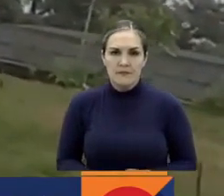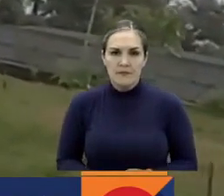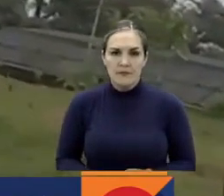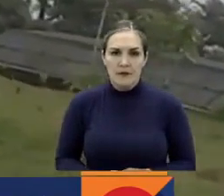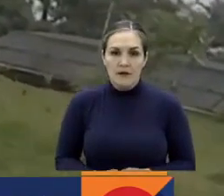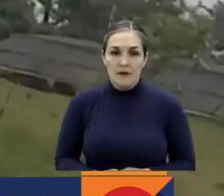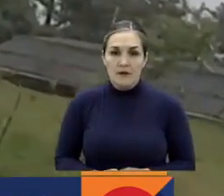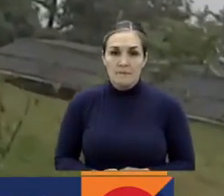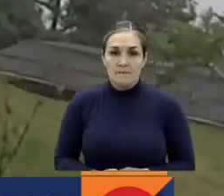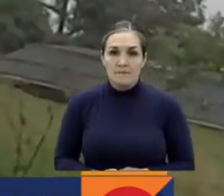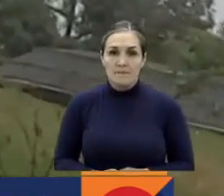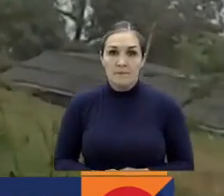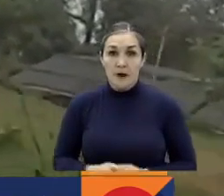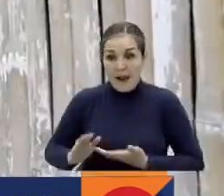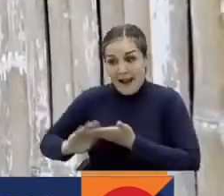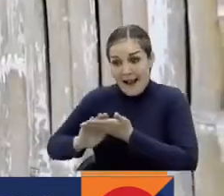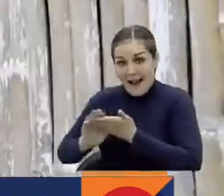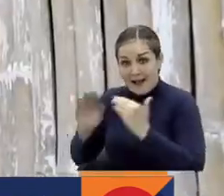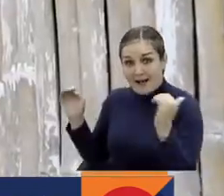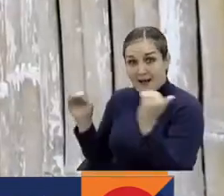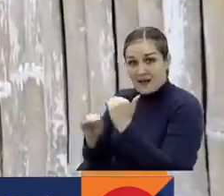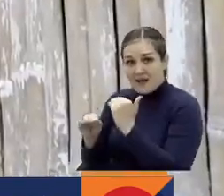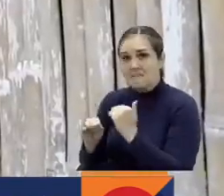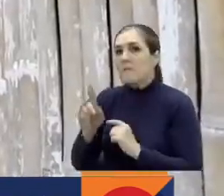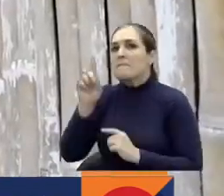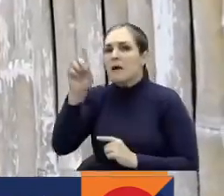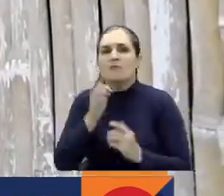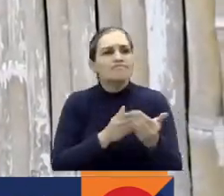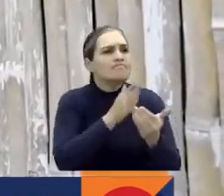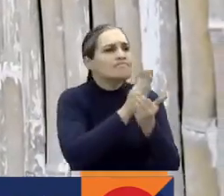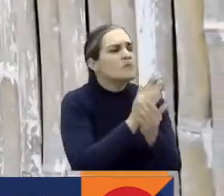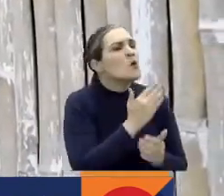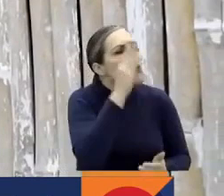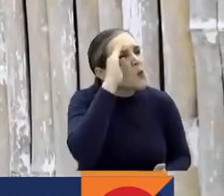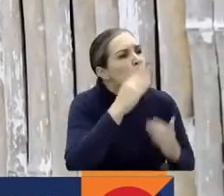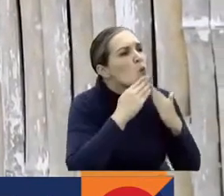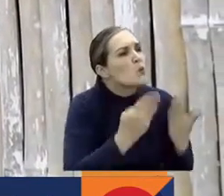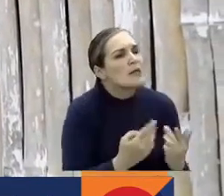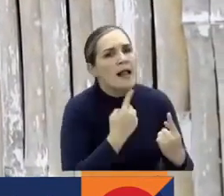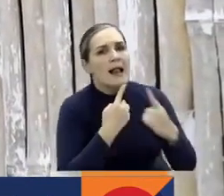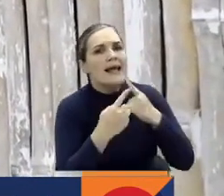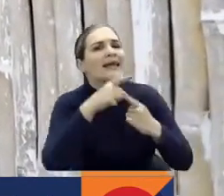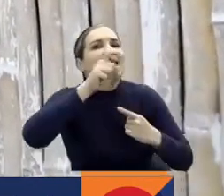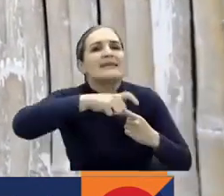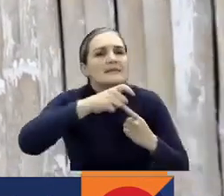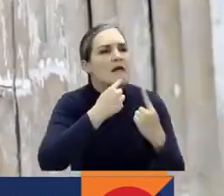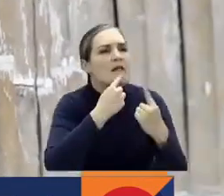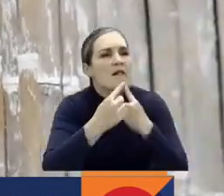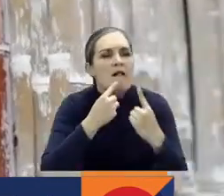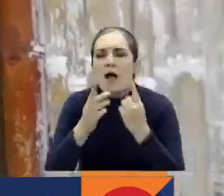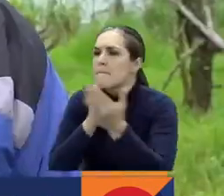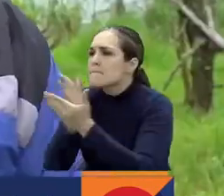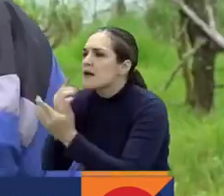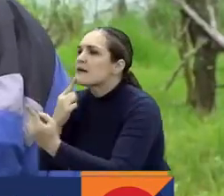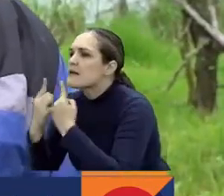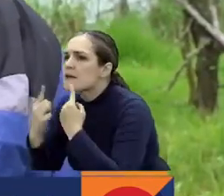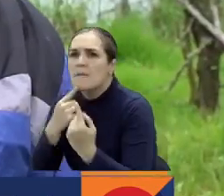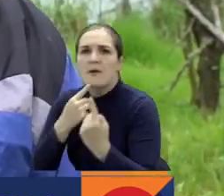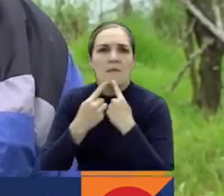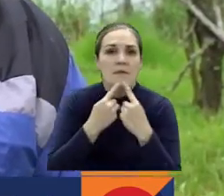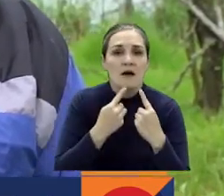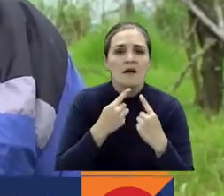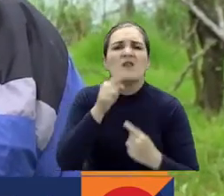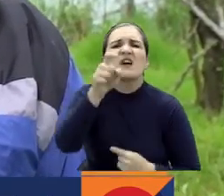Pero mientras se arregla la vía, hablar con ellos y conocer sus necesidades es el principal objetivo de estas visitas. ¿Qué